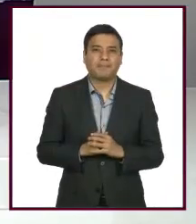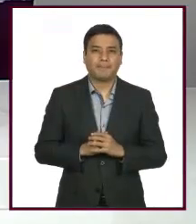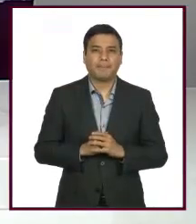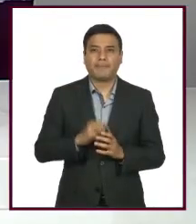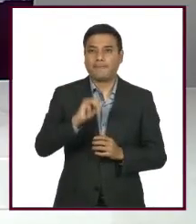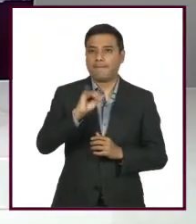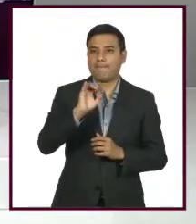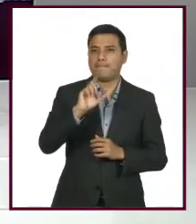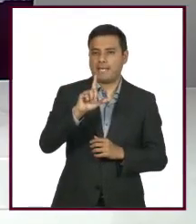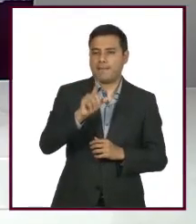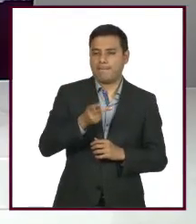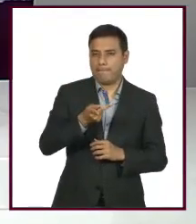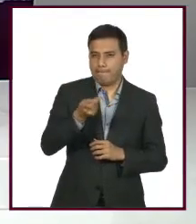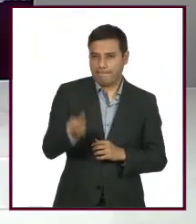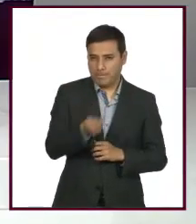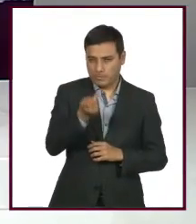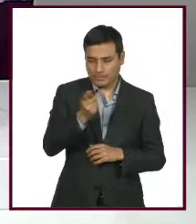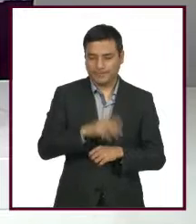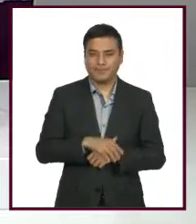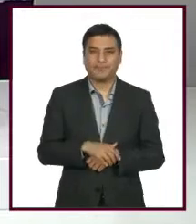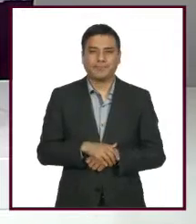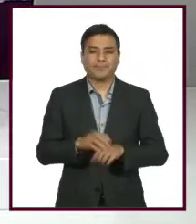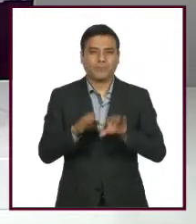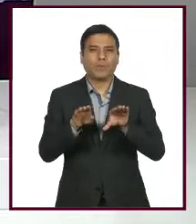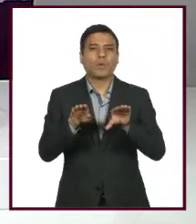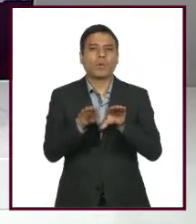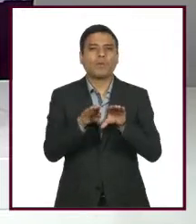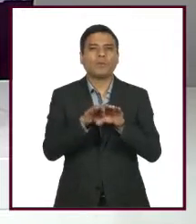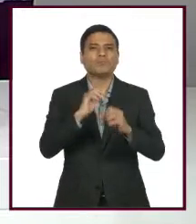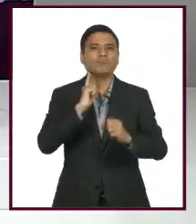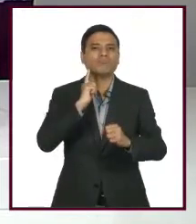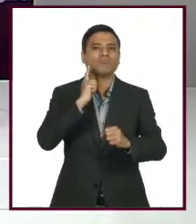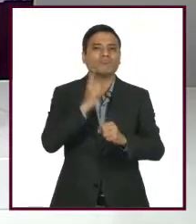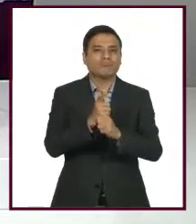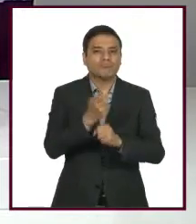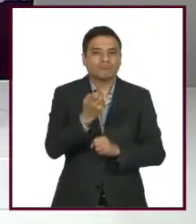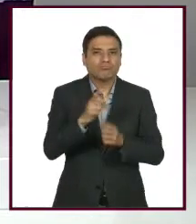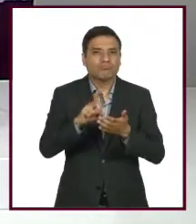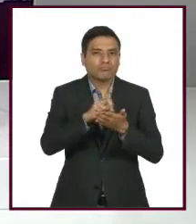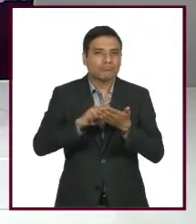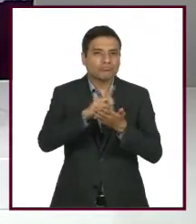Miguel Ángel Lara, ¿cómo podemos identificar este tipo de sustancias?